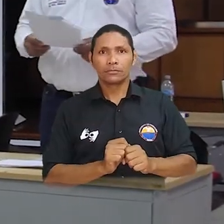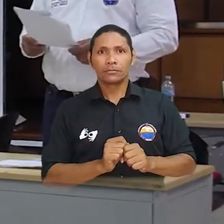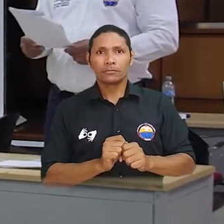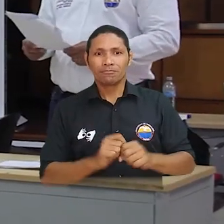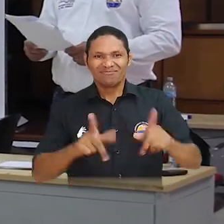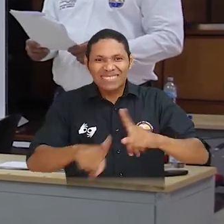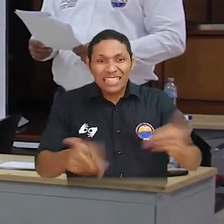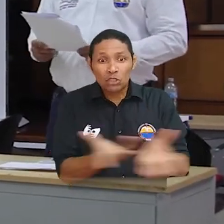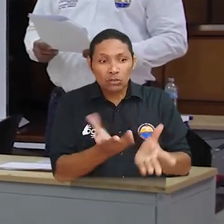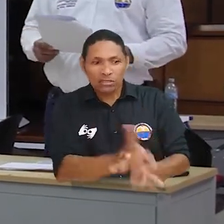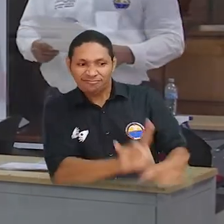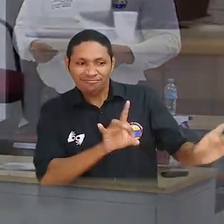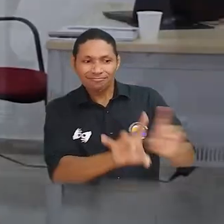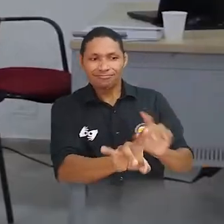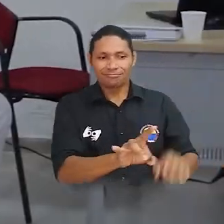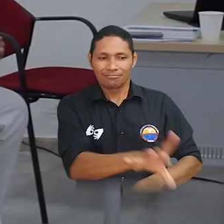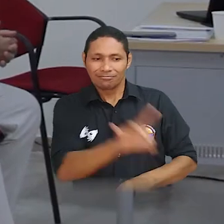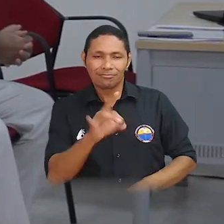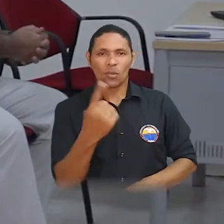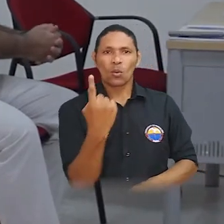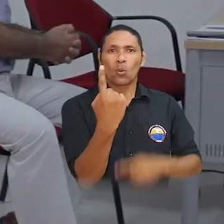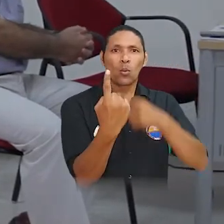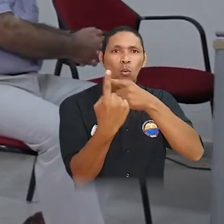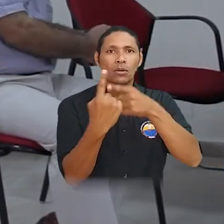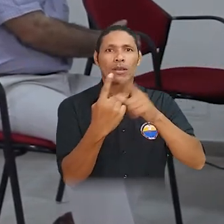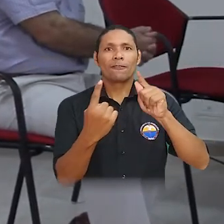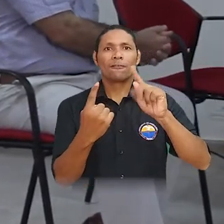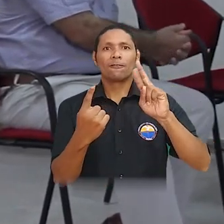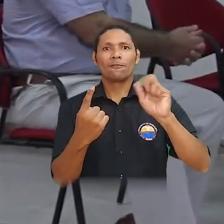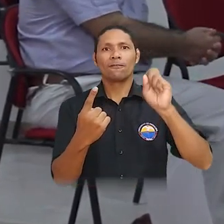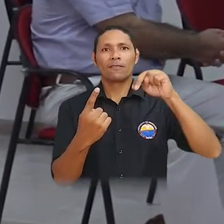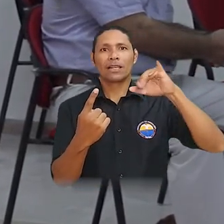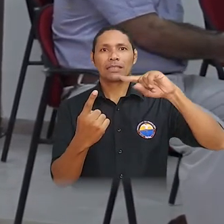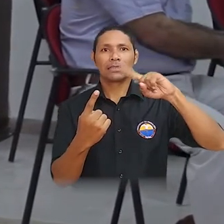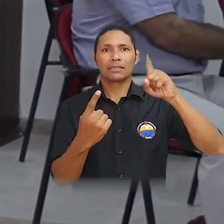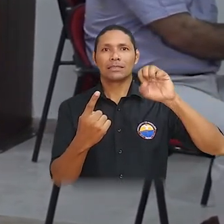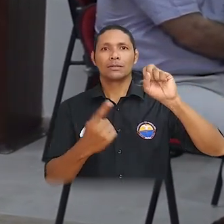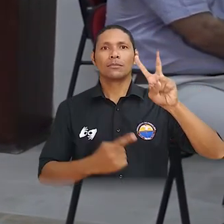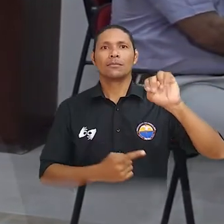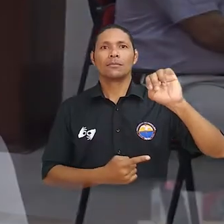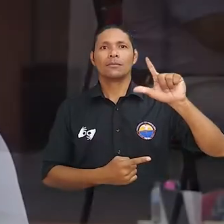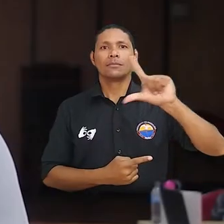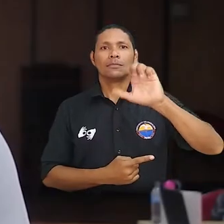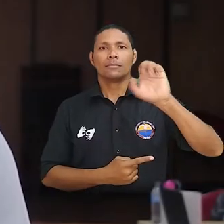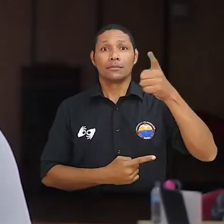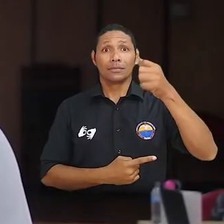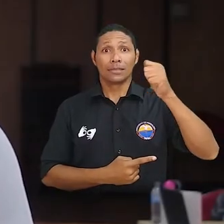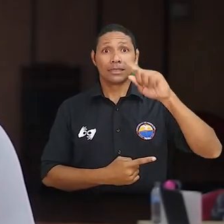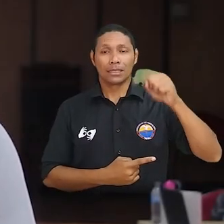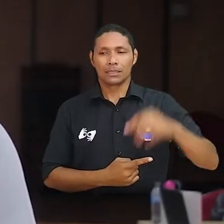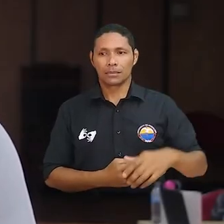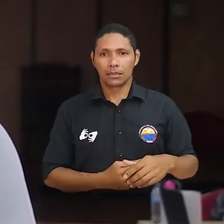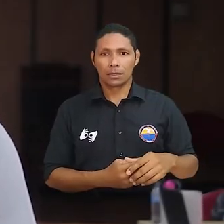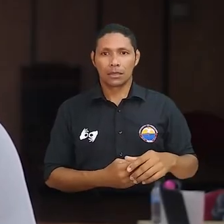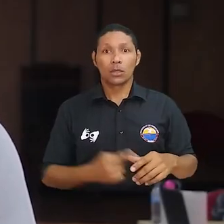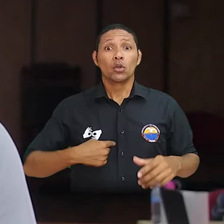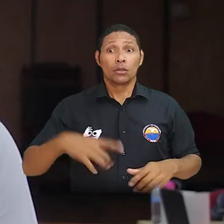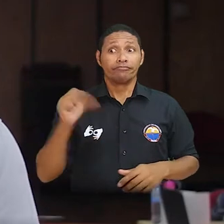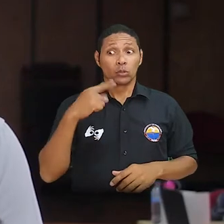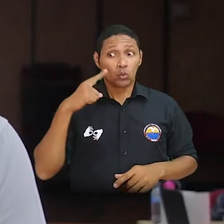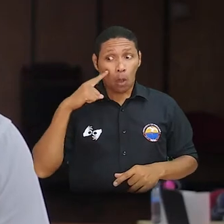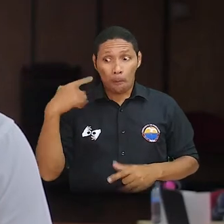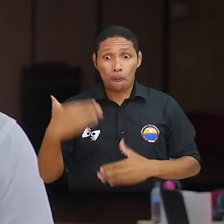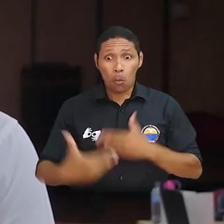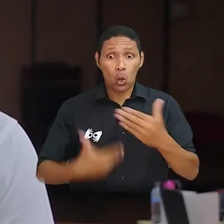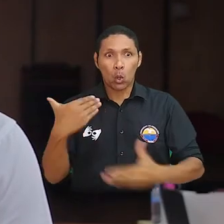estudiantiles eligieron al estudiante del programa de Derecho, Francisco Garcerán Villegas. Teniendo en cuenta que es un proceso,